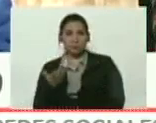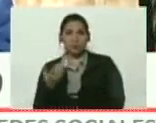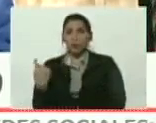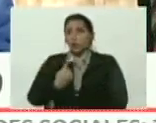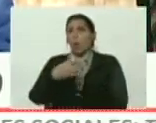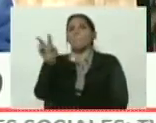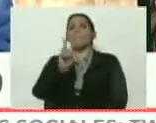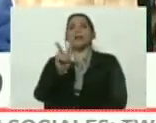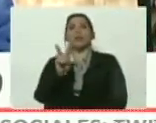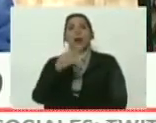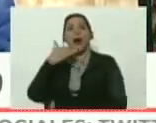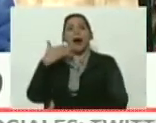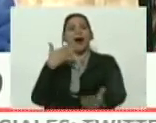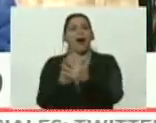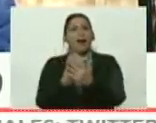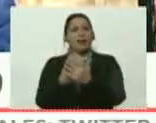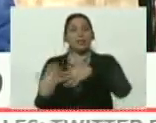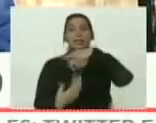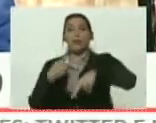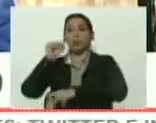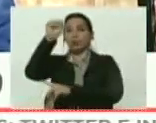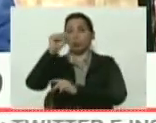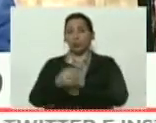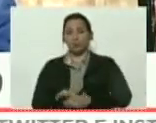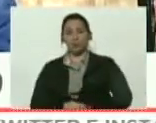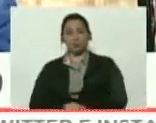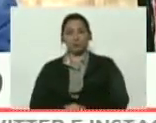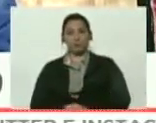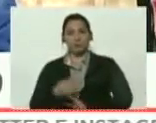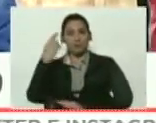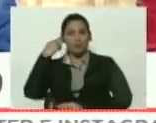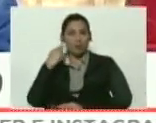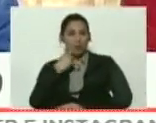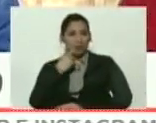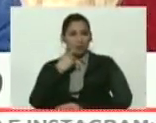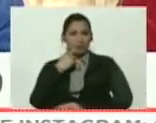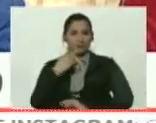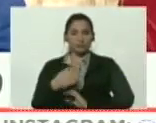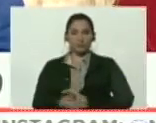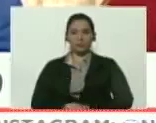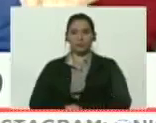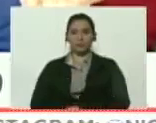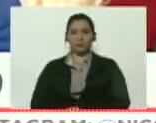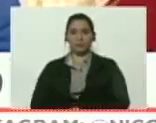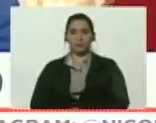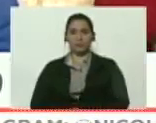Solo Venezuela, gracias a la revolución bolivariana.